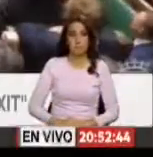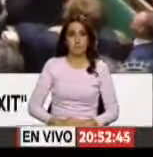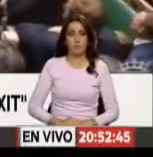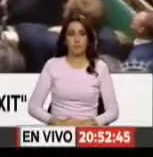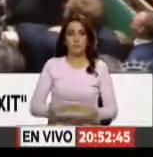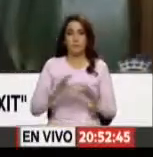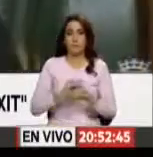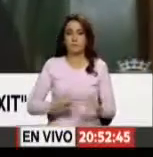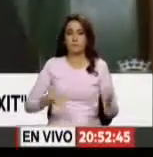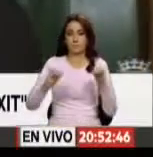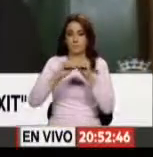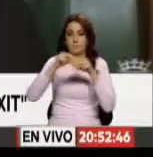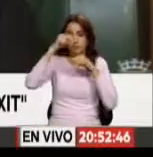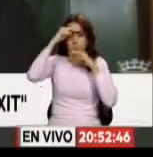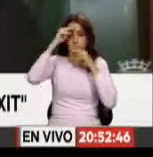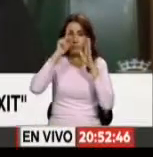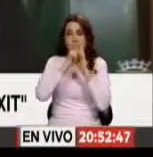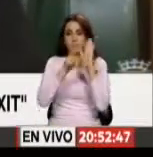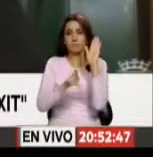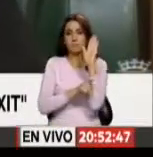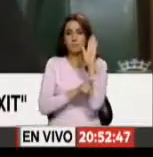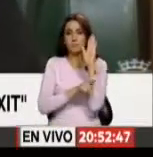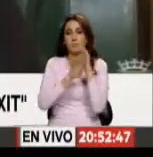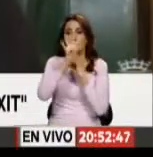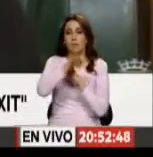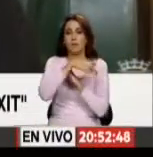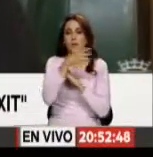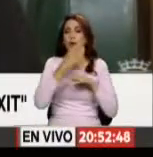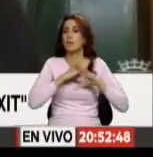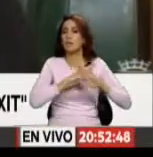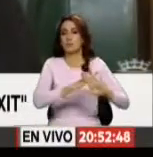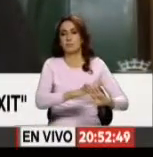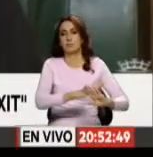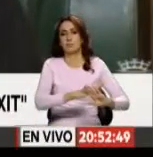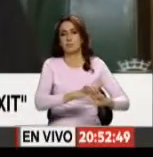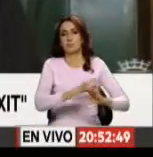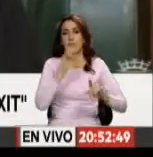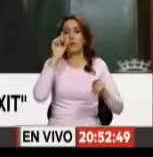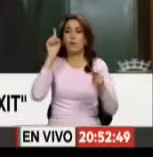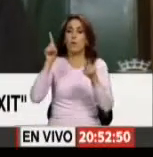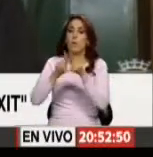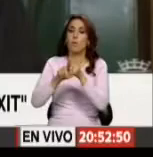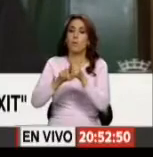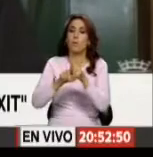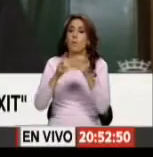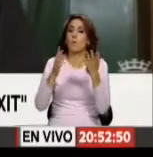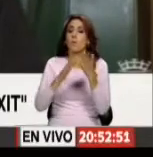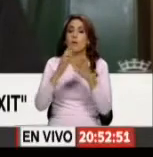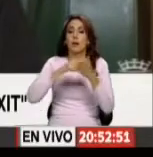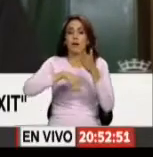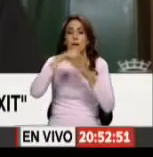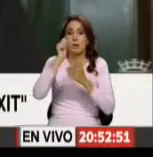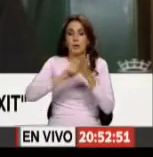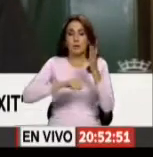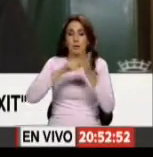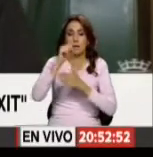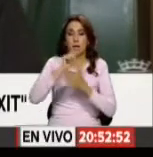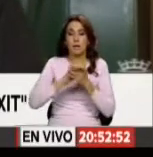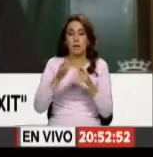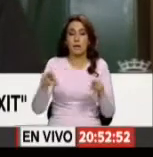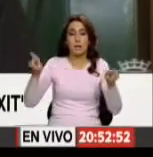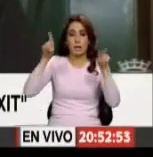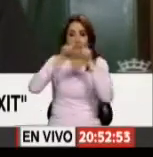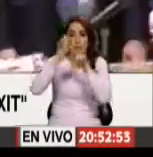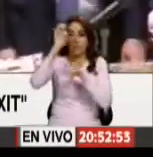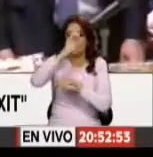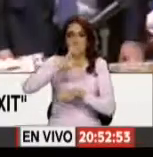Vamos con más noticias. El Parlamento británico rechazó este martes por segunda vez el acuerdo sobre los términos de salida del país de la Unión Europea que